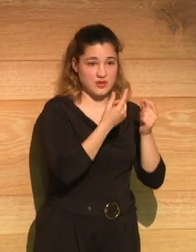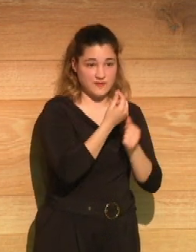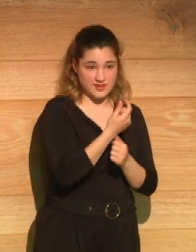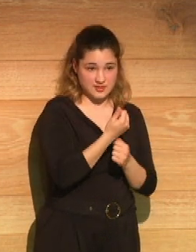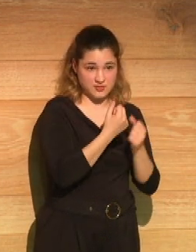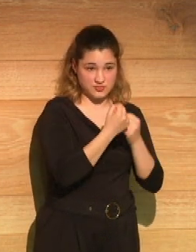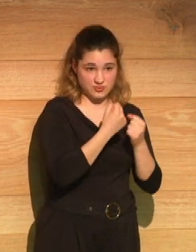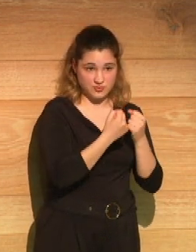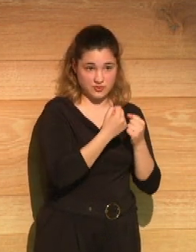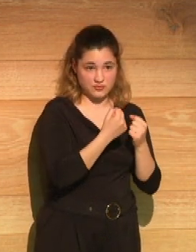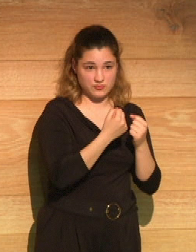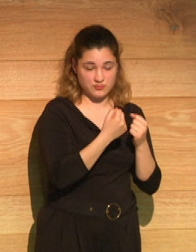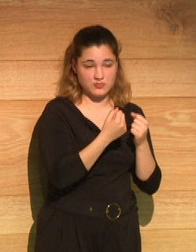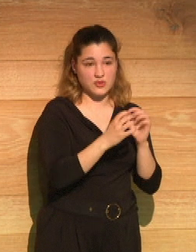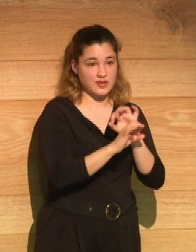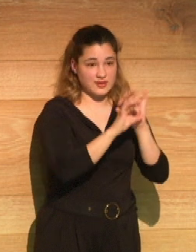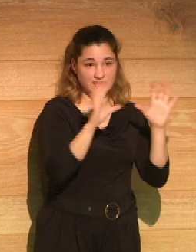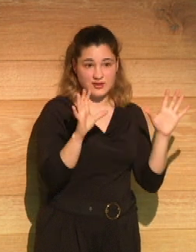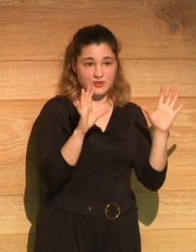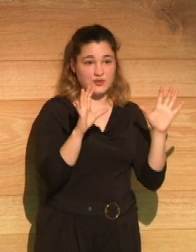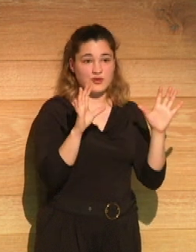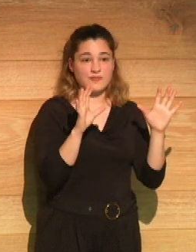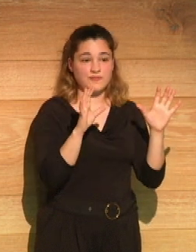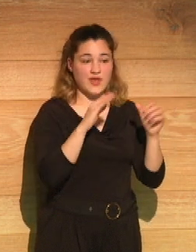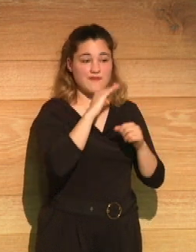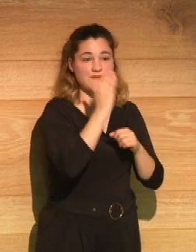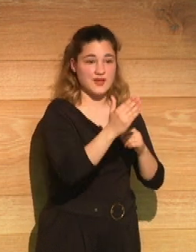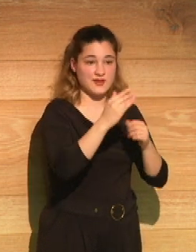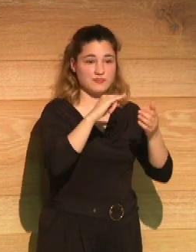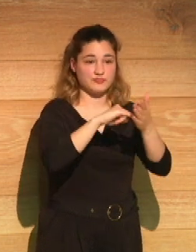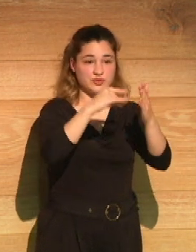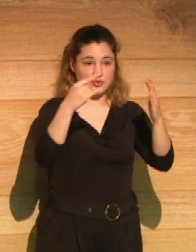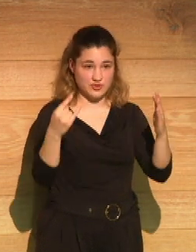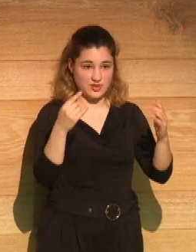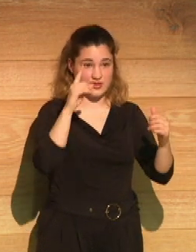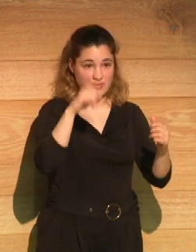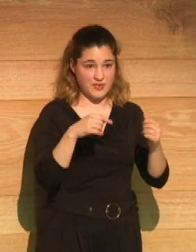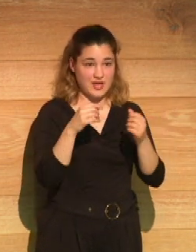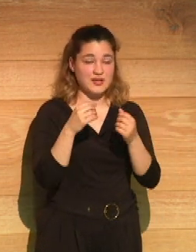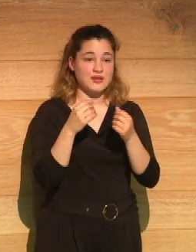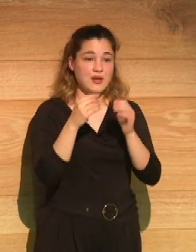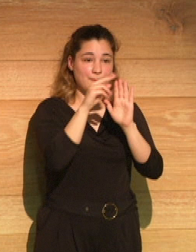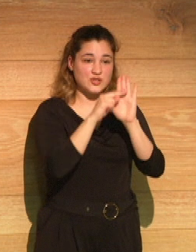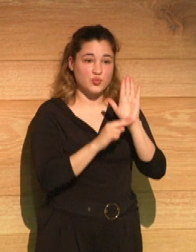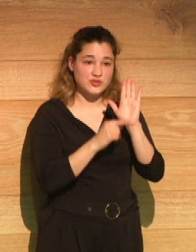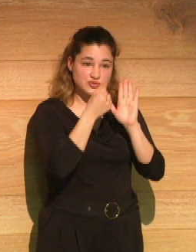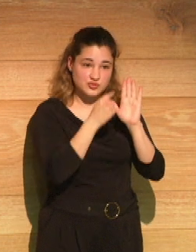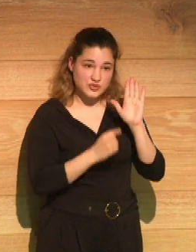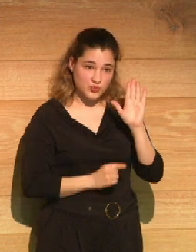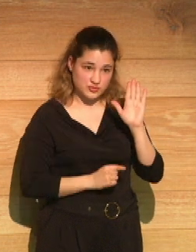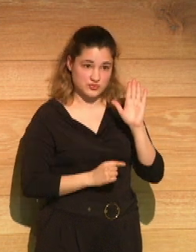que se evidencian en infraestructura tecnológica y en los presupuestos que son necesarios para